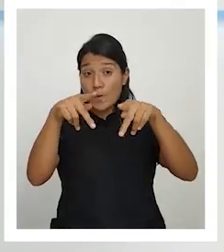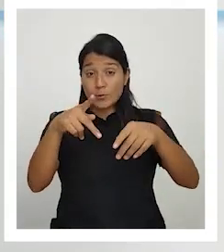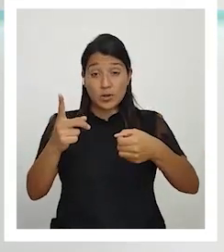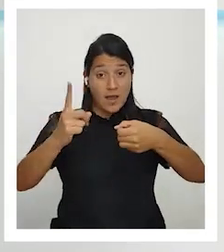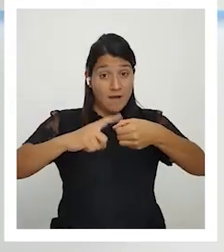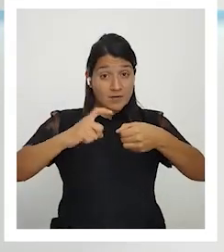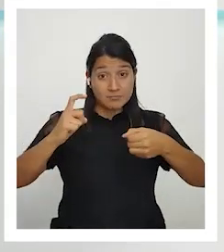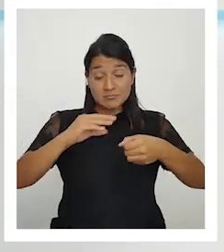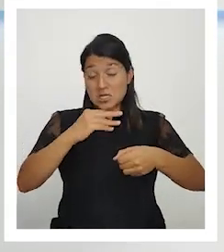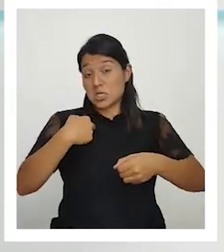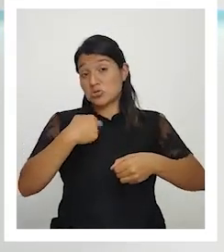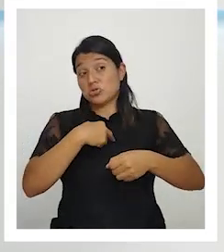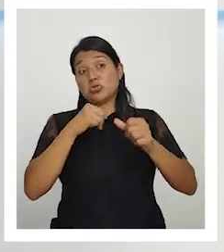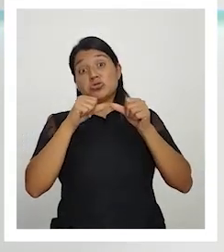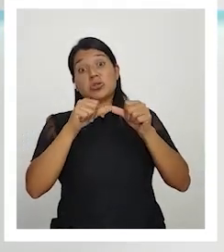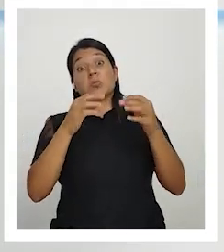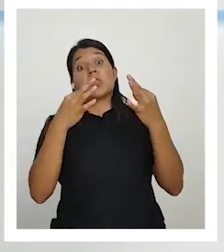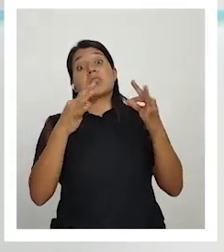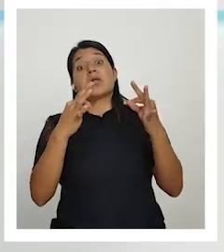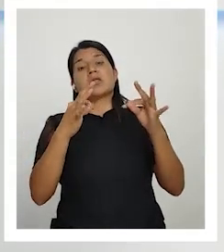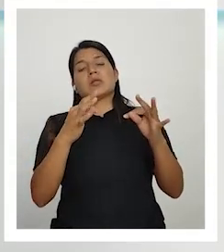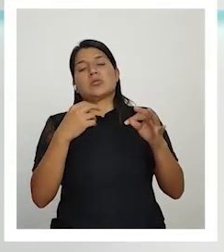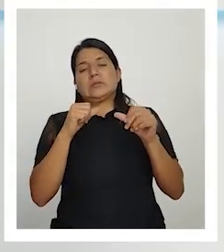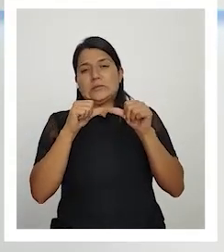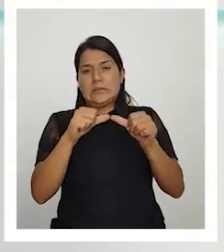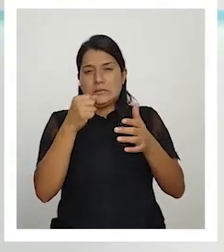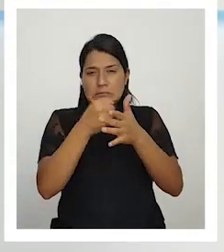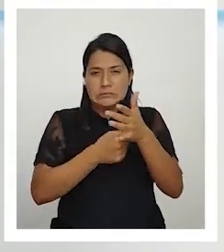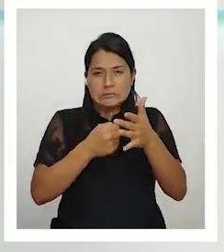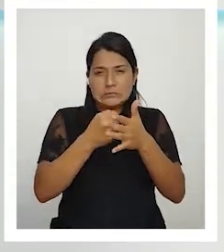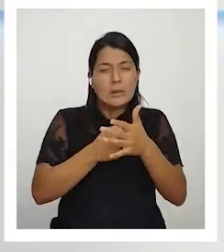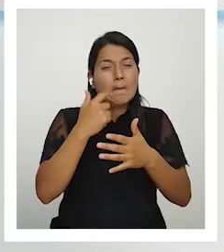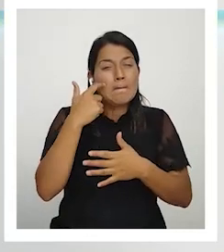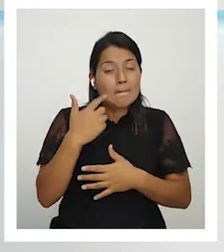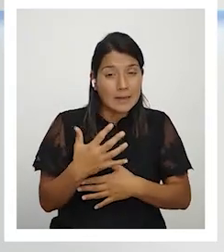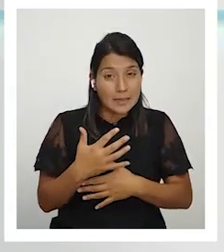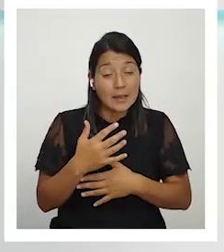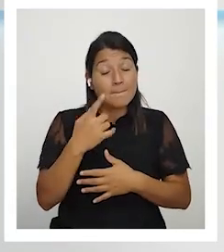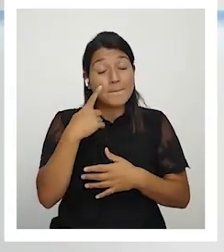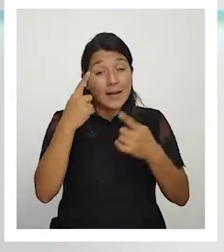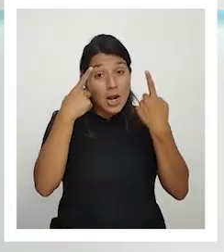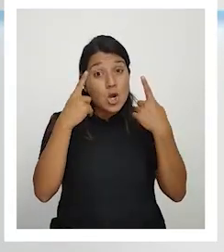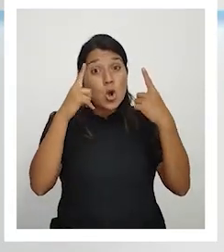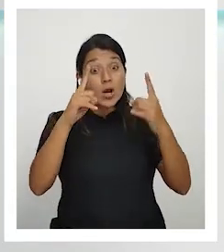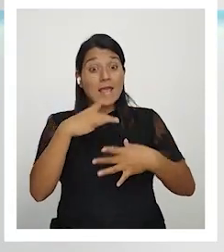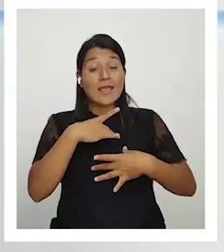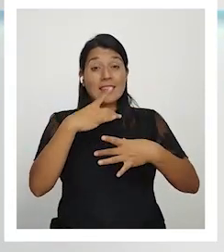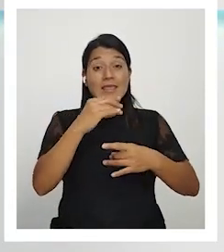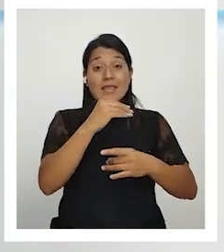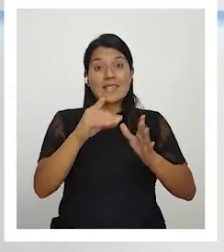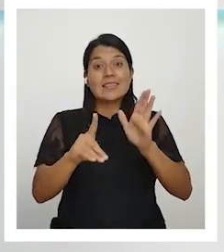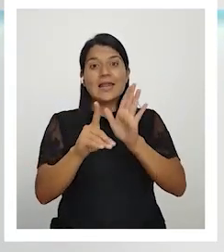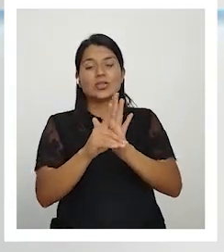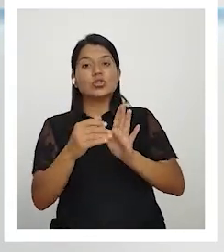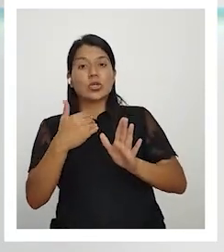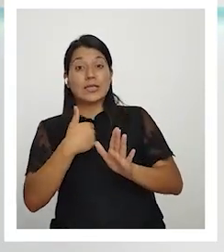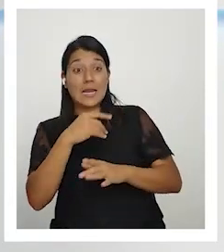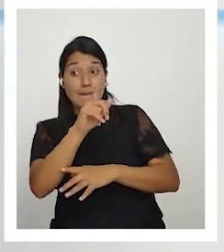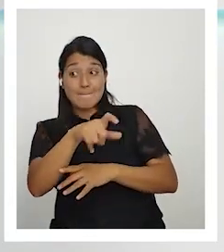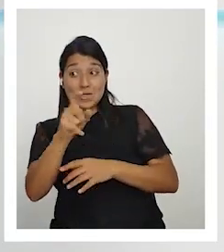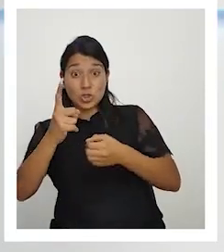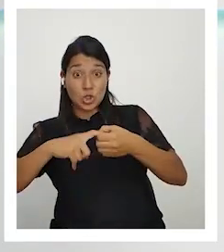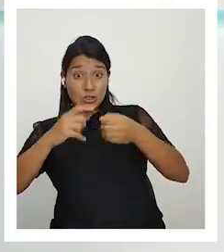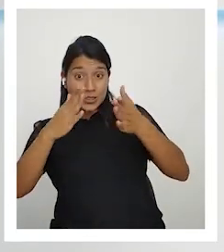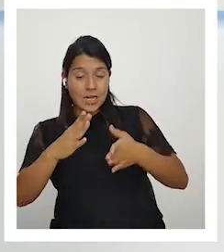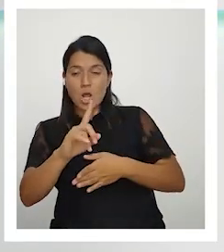seguir intentando y luchando, ¿verdad? Para buscar que los intereses y los derechos que tiene nuestra afiliación pues no se vean disminuidos,